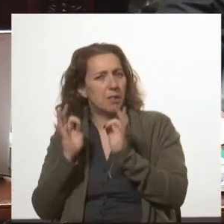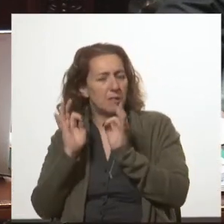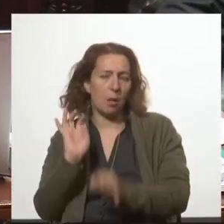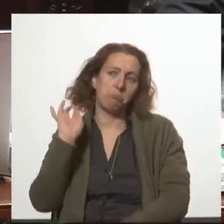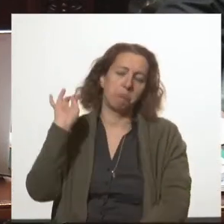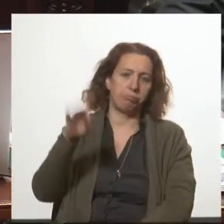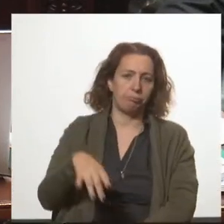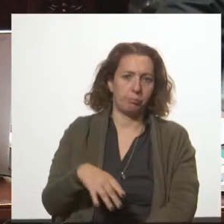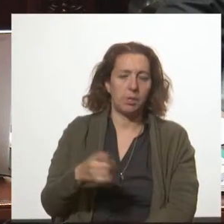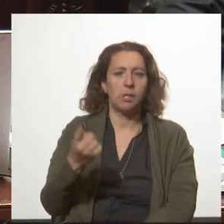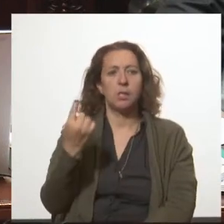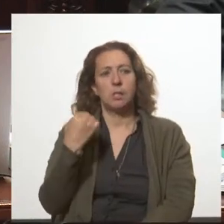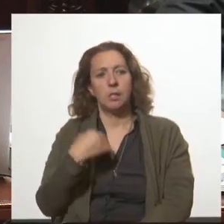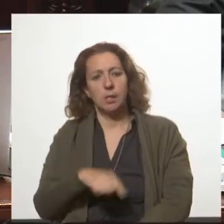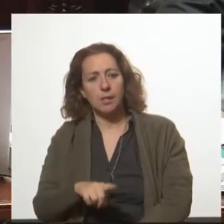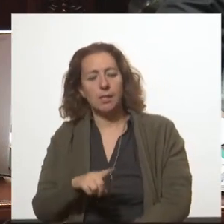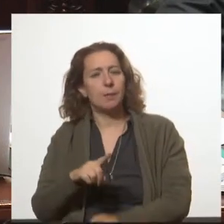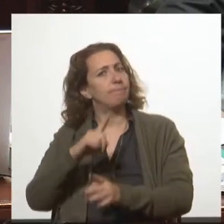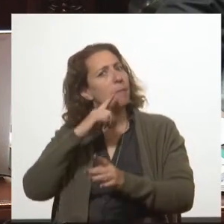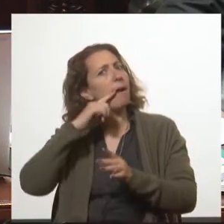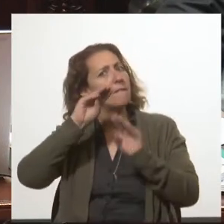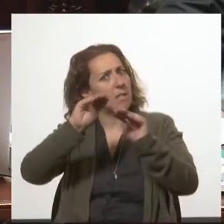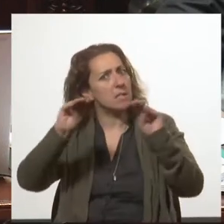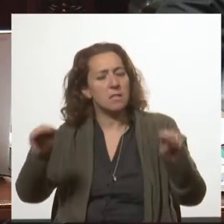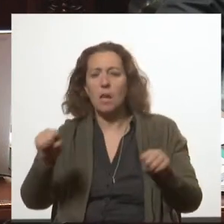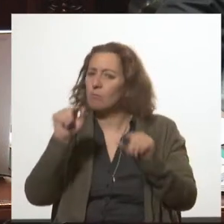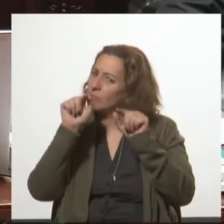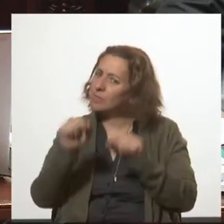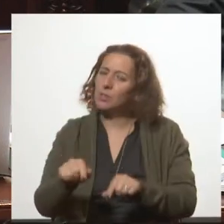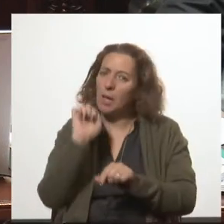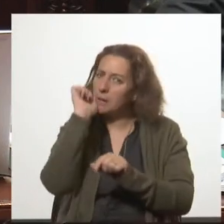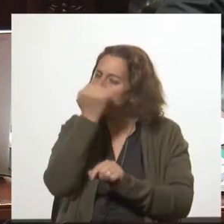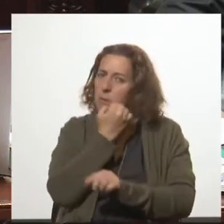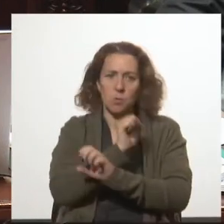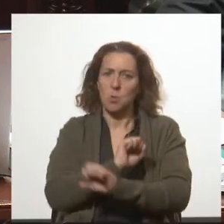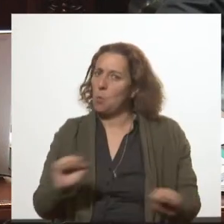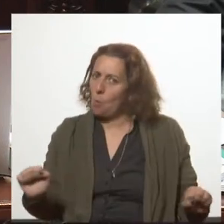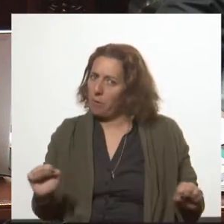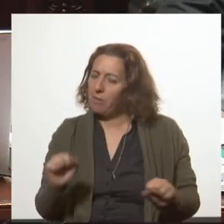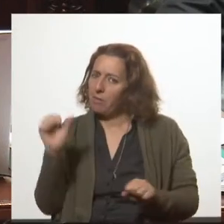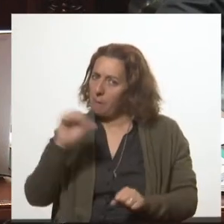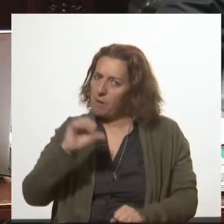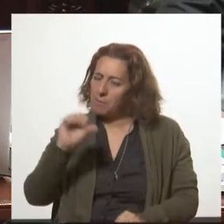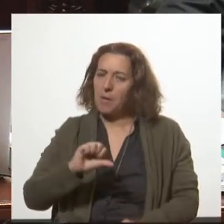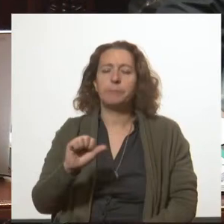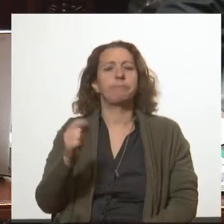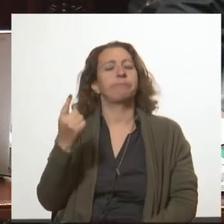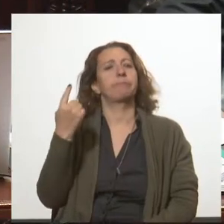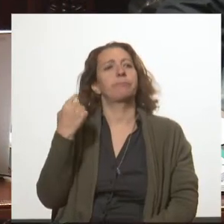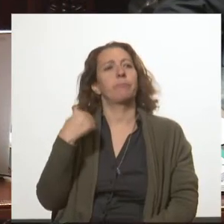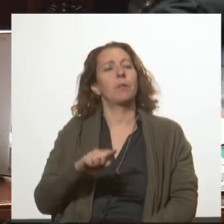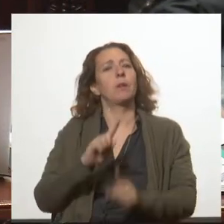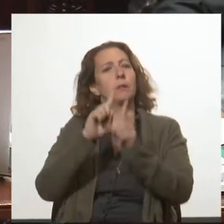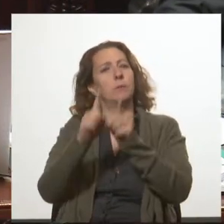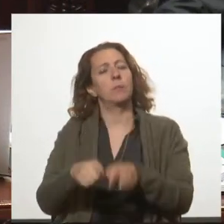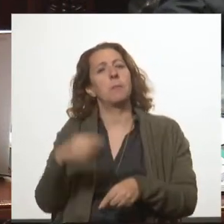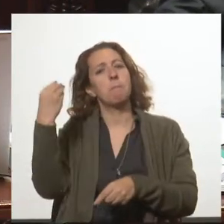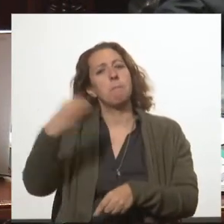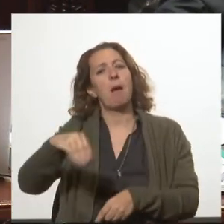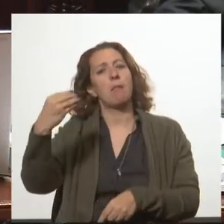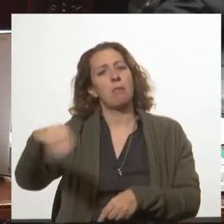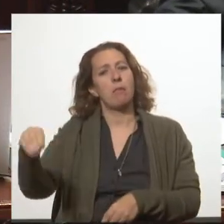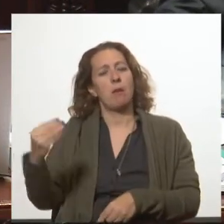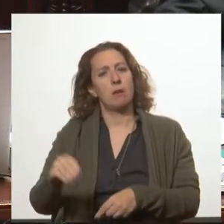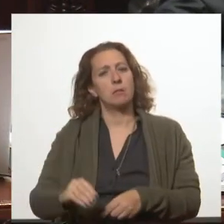alertaron sobre la improcedencia de esa reserva así como la constatación de las pérdidas que arroja el complejo desde